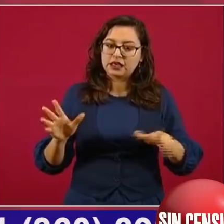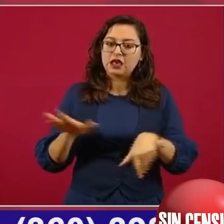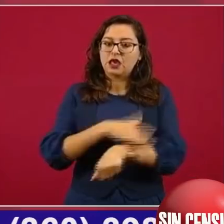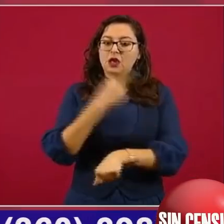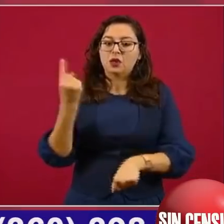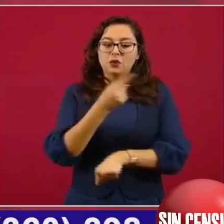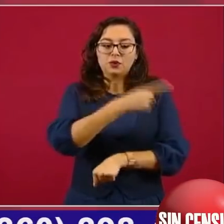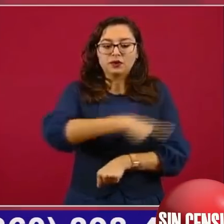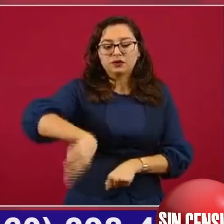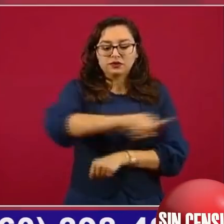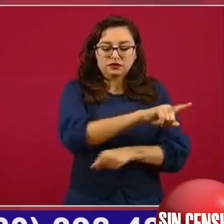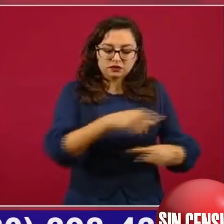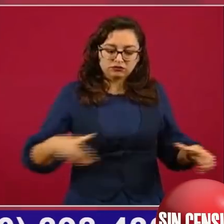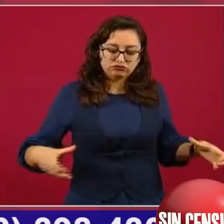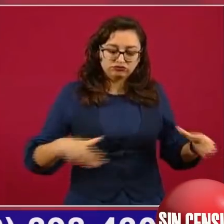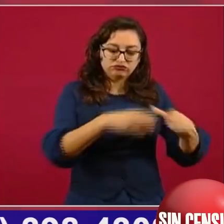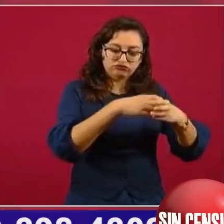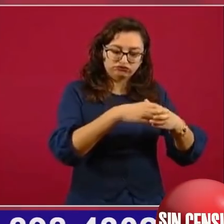han